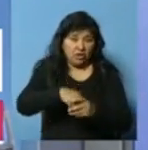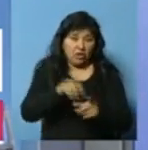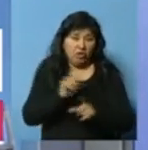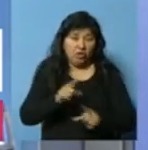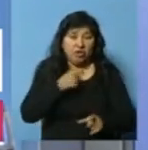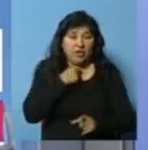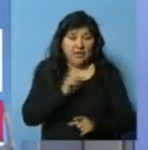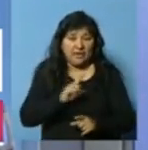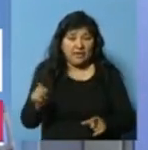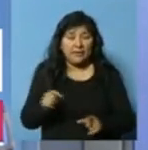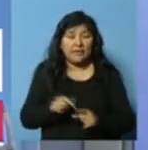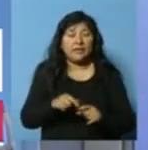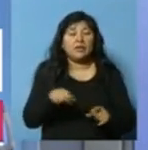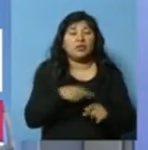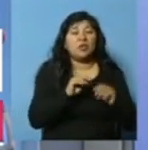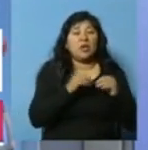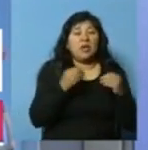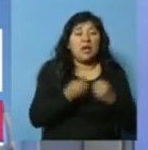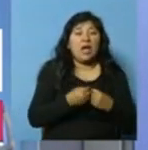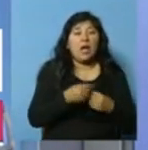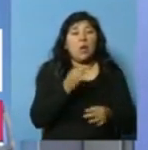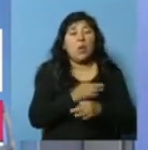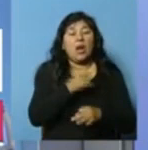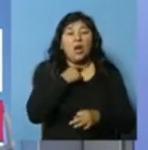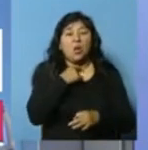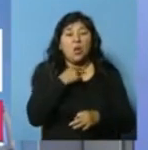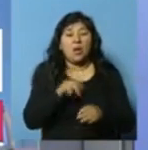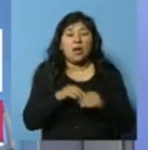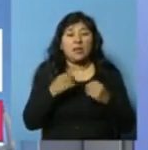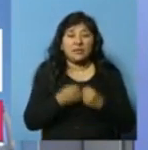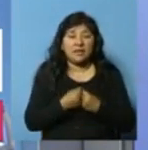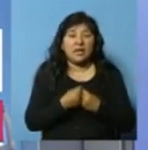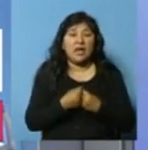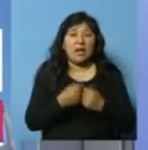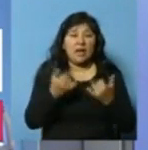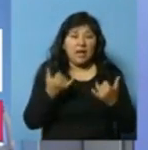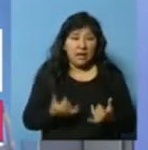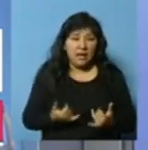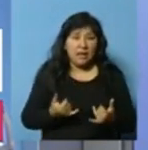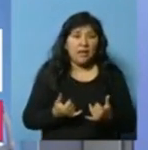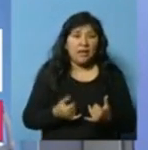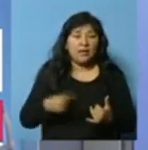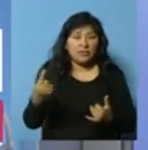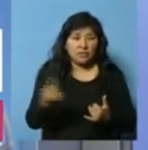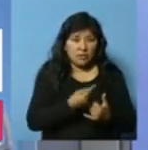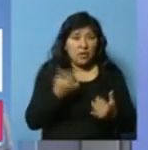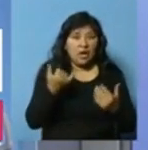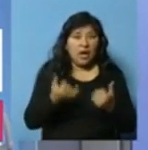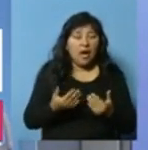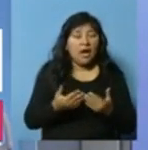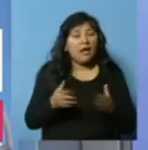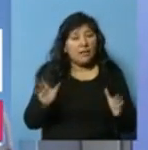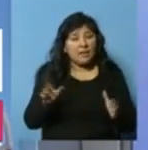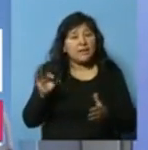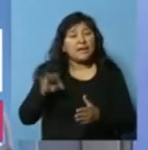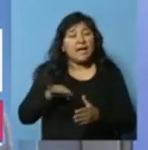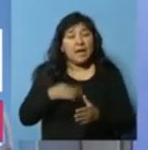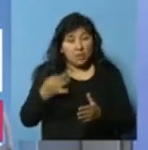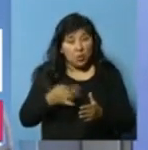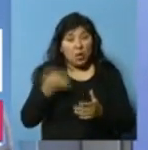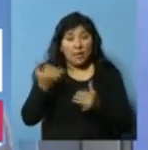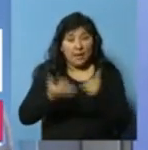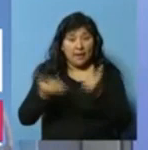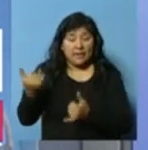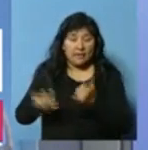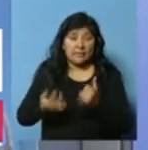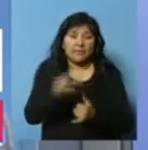de escuela de hoy todas han estado abiertas y rindiendo y los chicos todos han asistido como